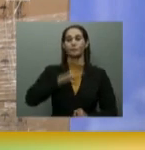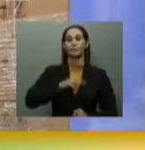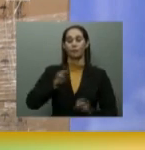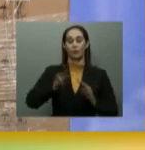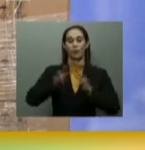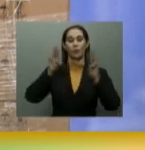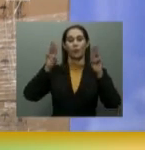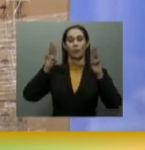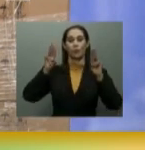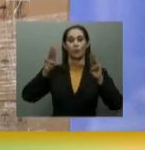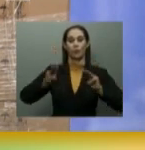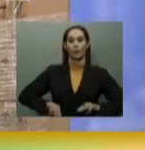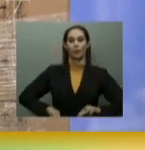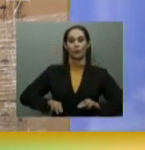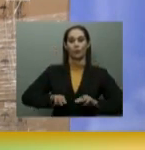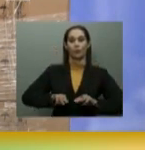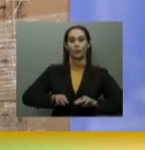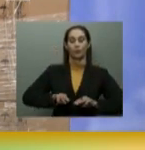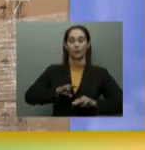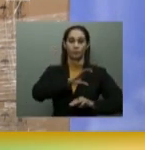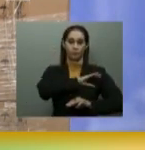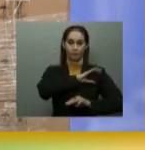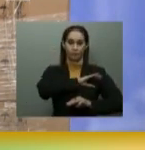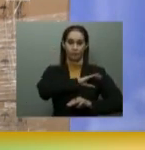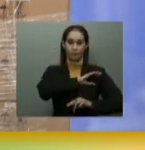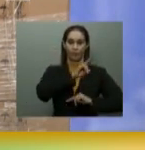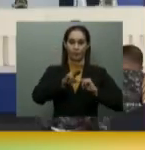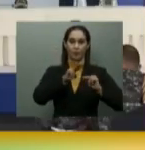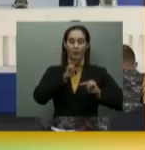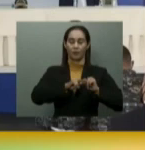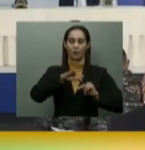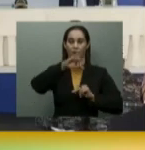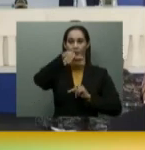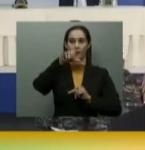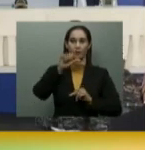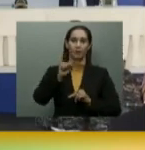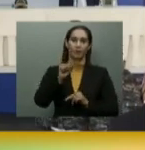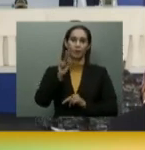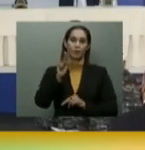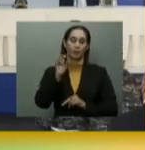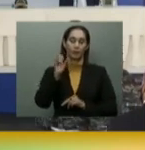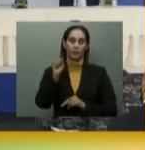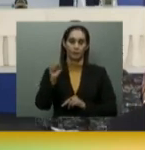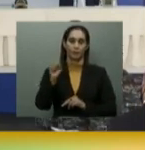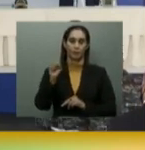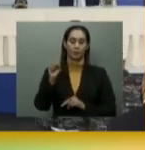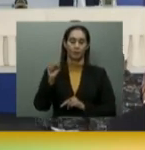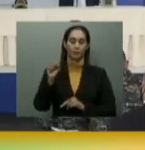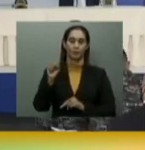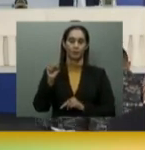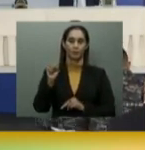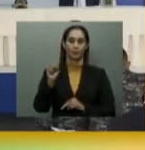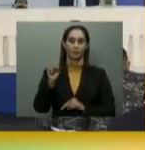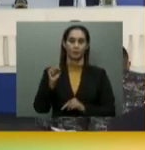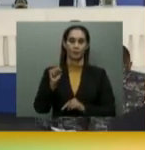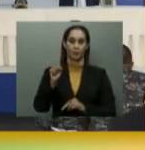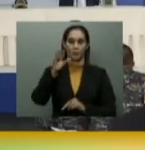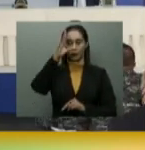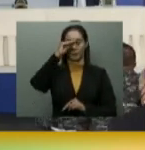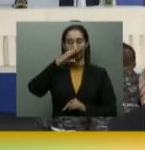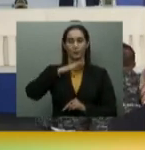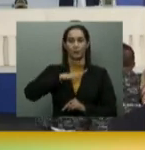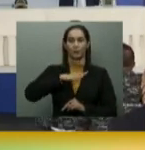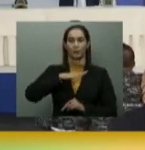policía cómo está esa cámara no van a hacer a pero oye me recuerda recuérdate del amado recuerda te amado que la cámara no